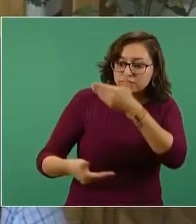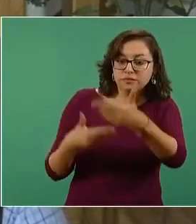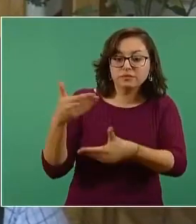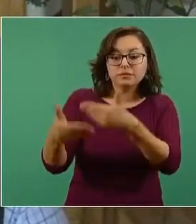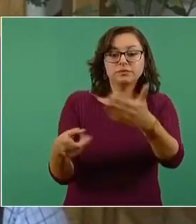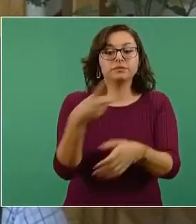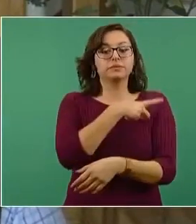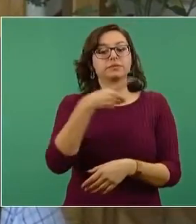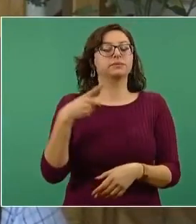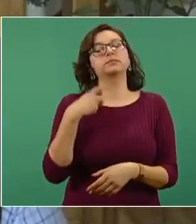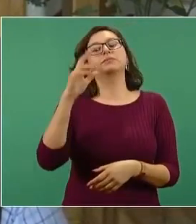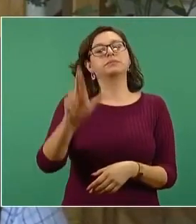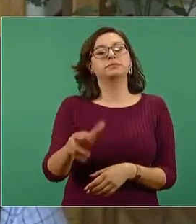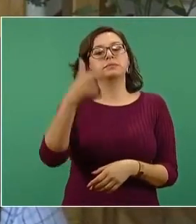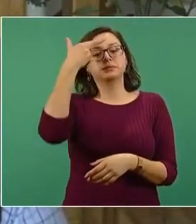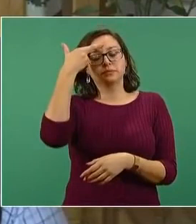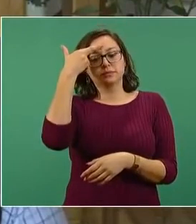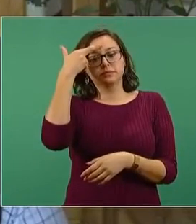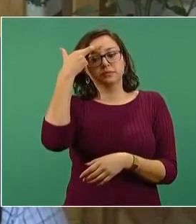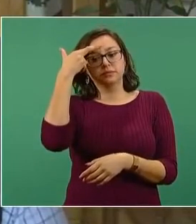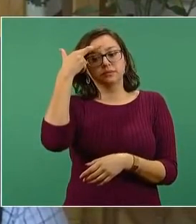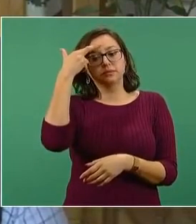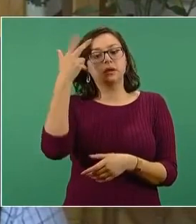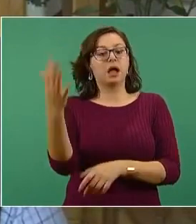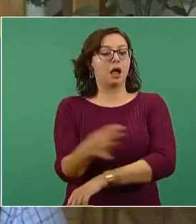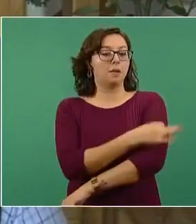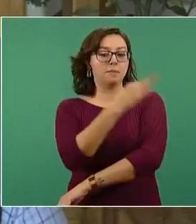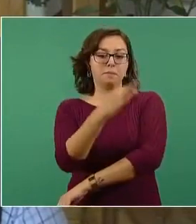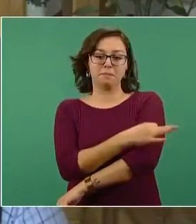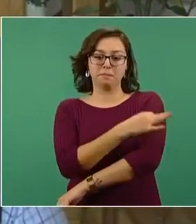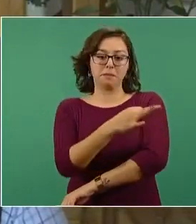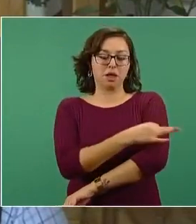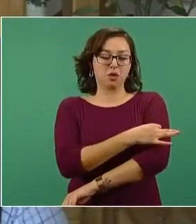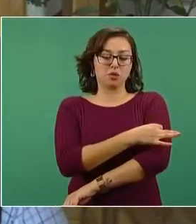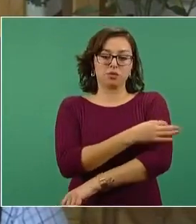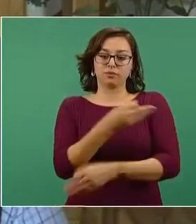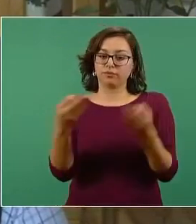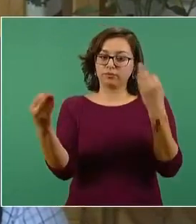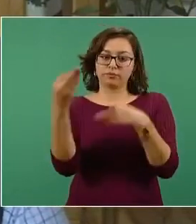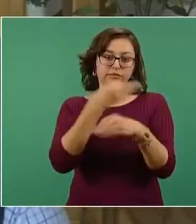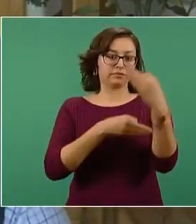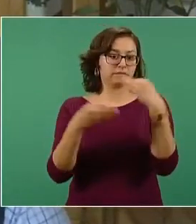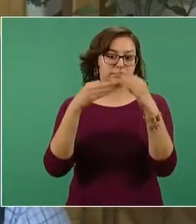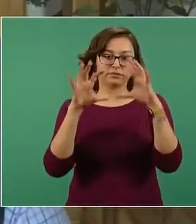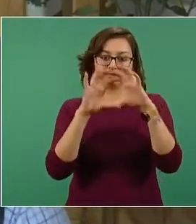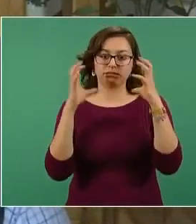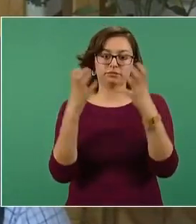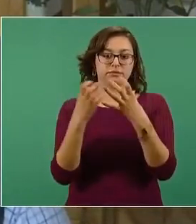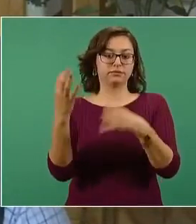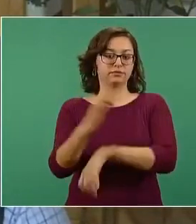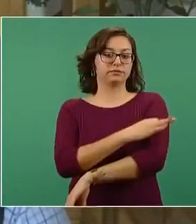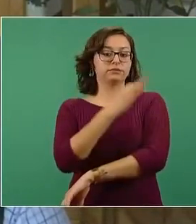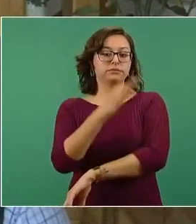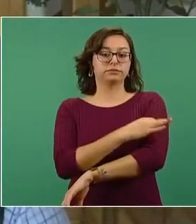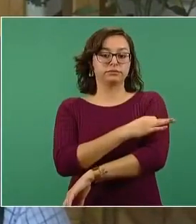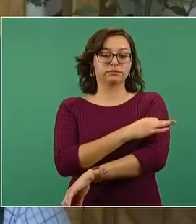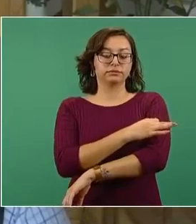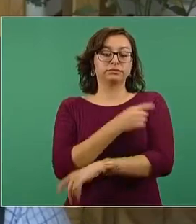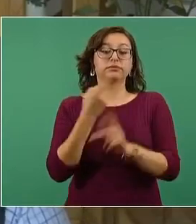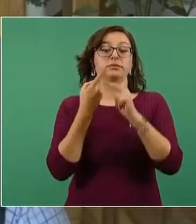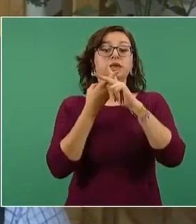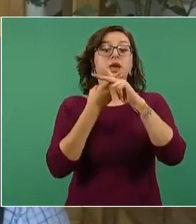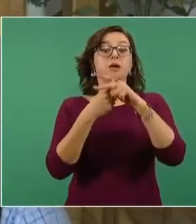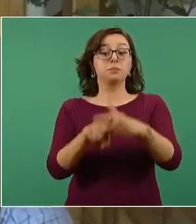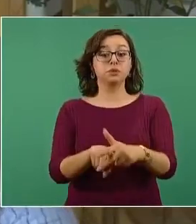Recordemos que prácticamente todos los tipos de vacunas que hasta el momento se están aplicando en el mundo, su aplicación ha